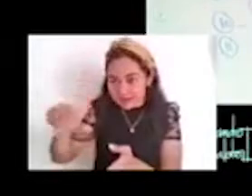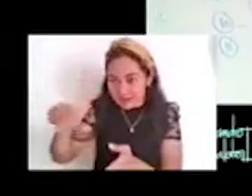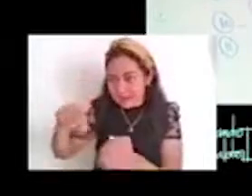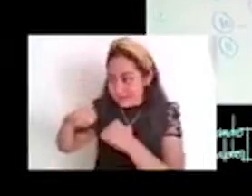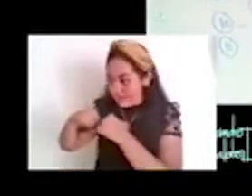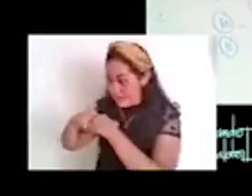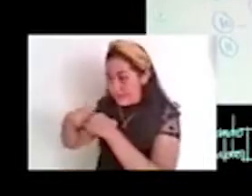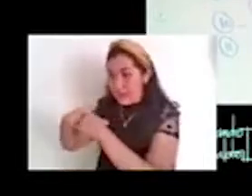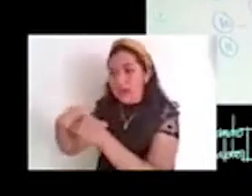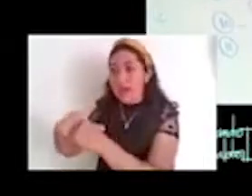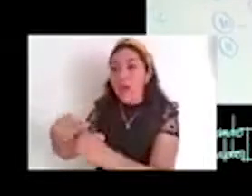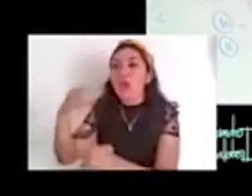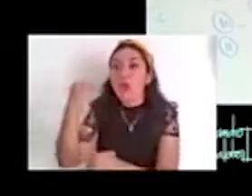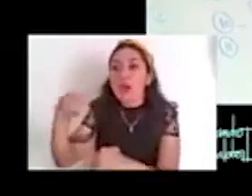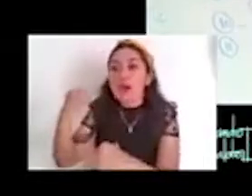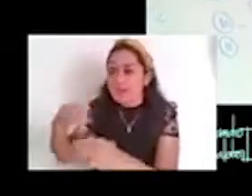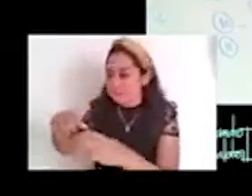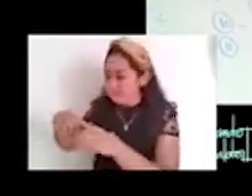Oaxaca. Así se